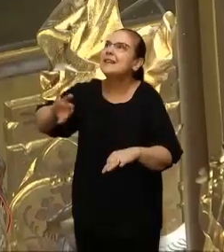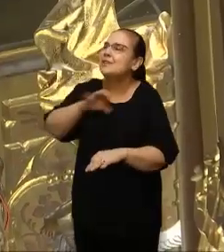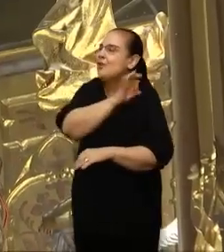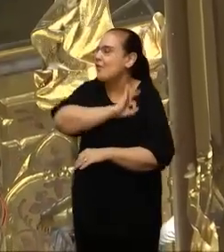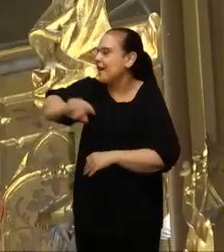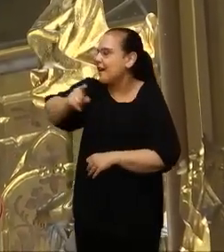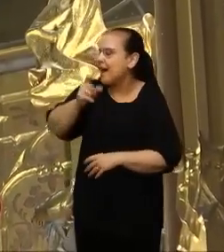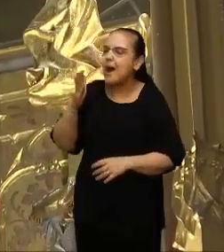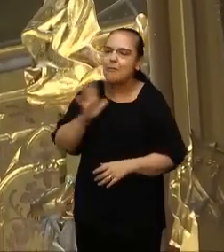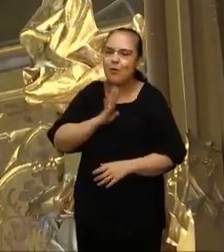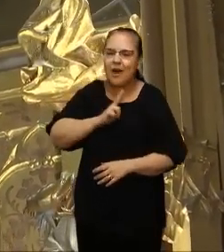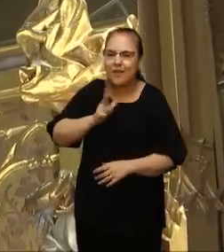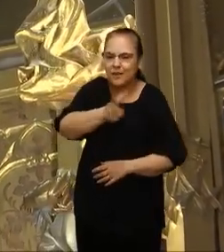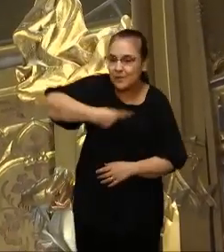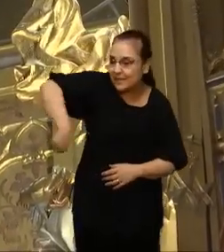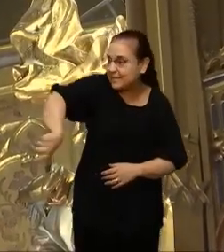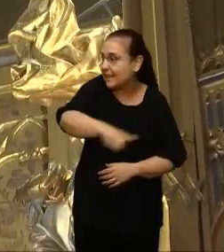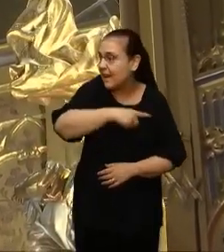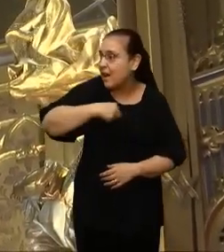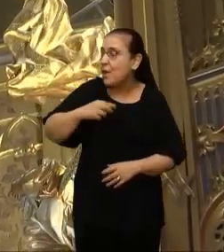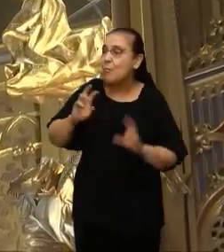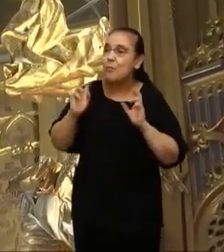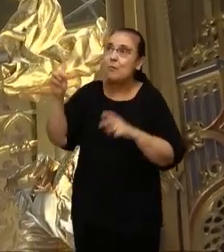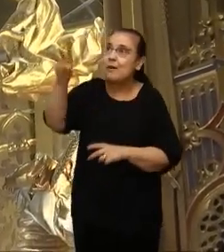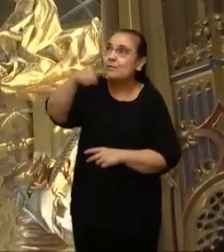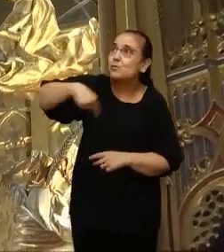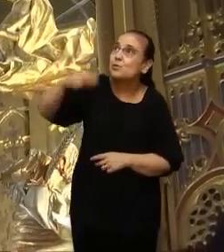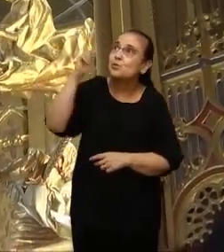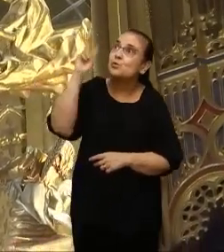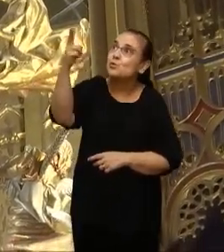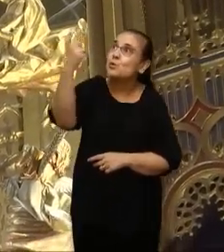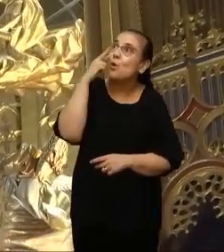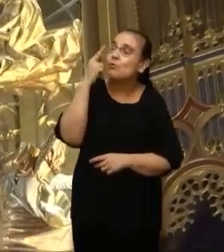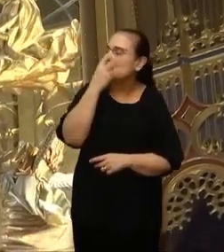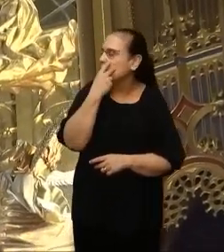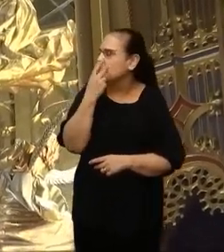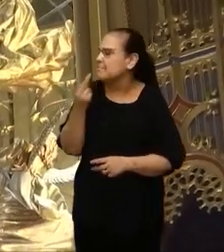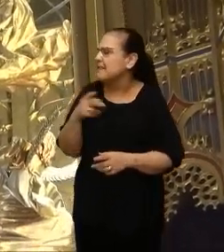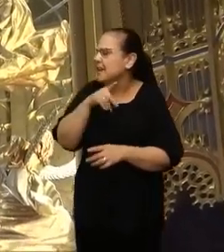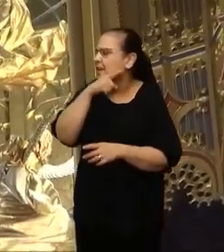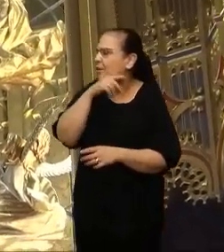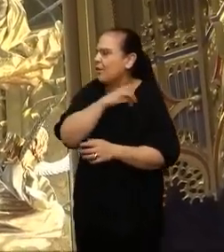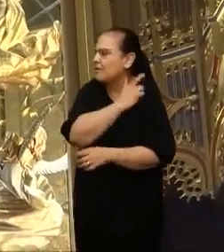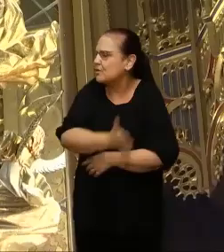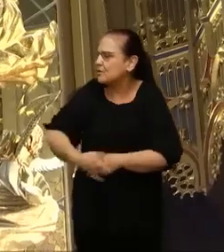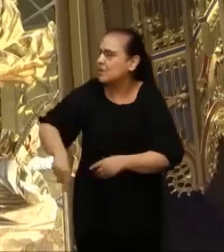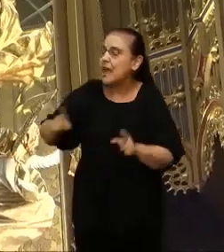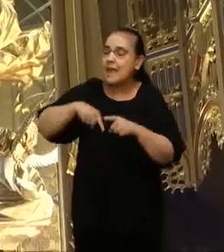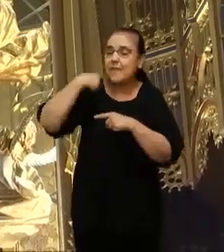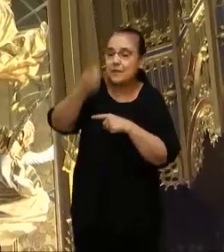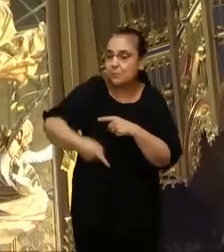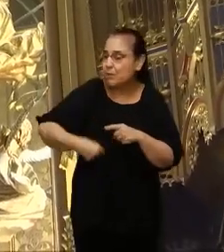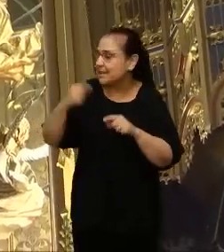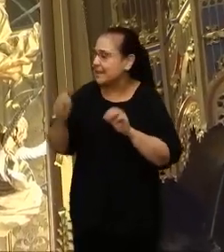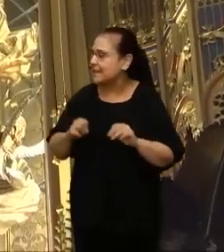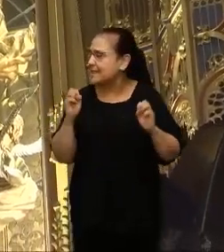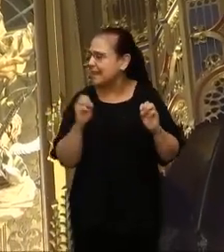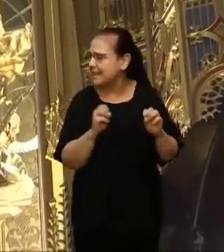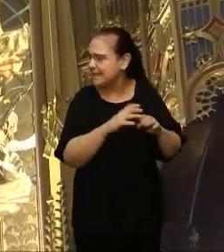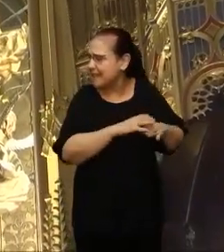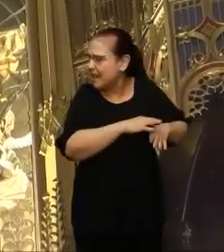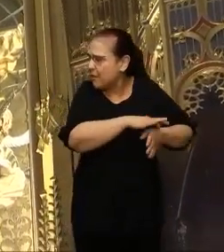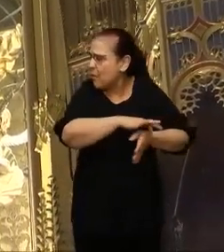pues, Señora abogada nuestra, vuelve a nosotros esos tus ojos misericordiosos y después de